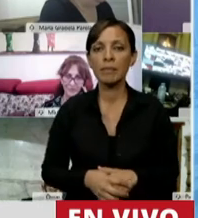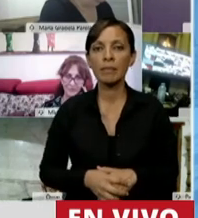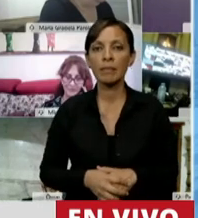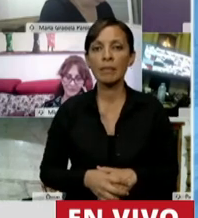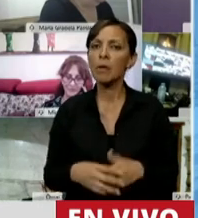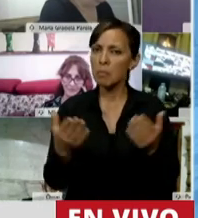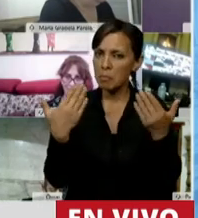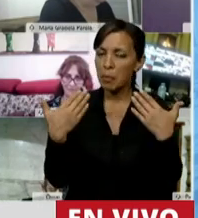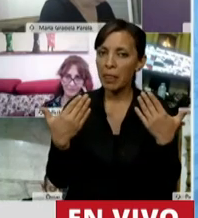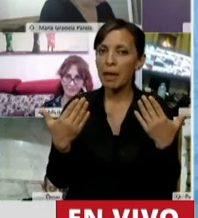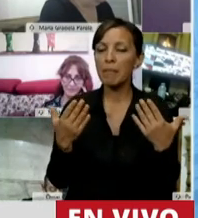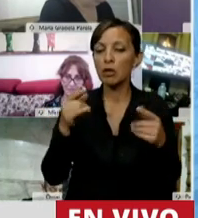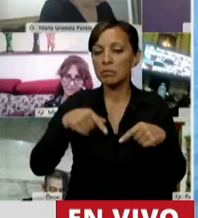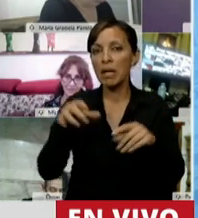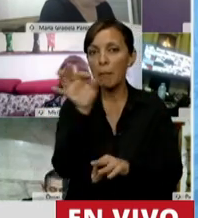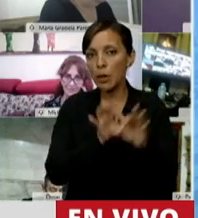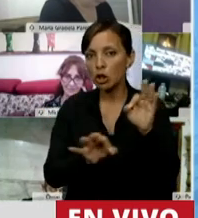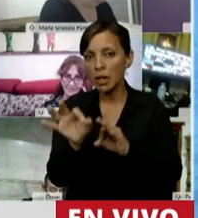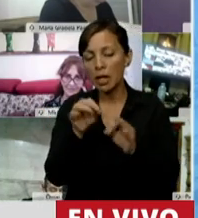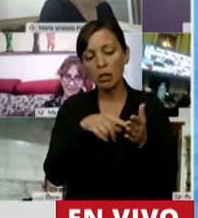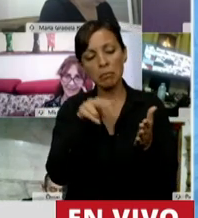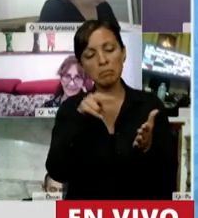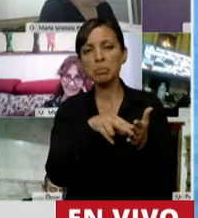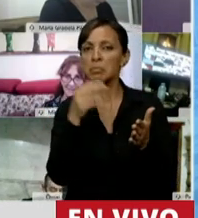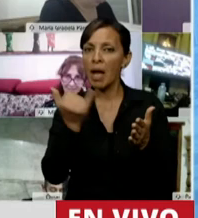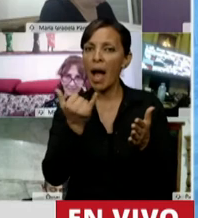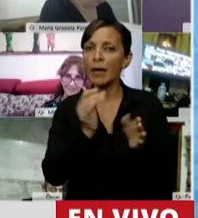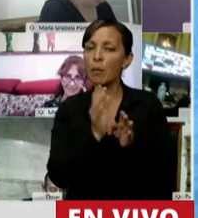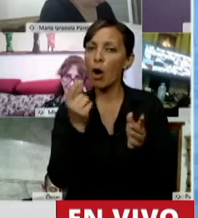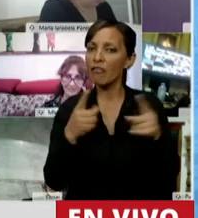podemos tener en este proyecto cierta ética,